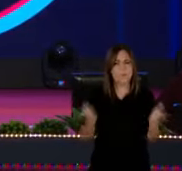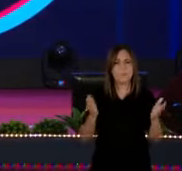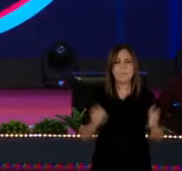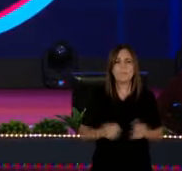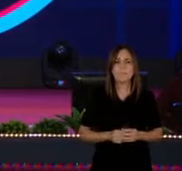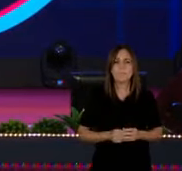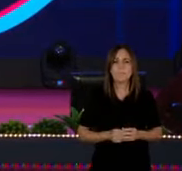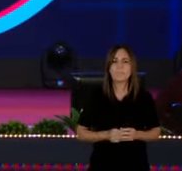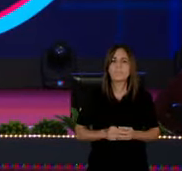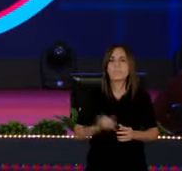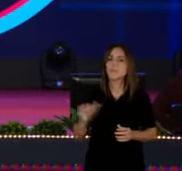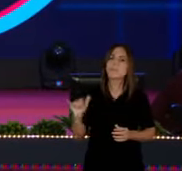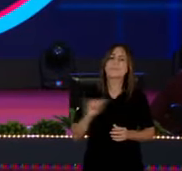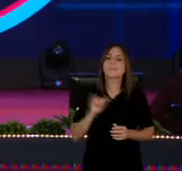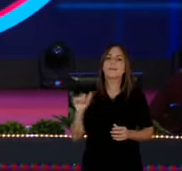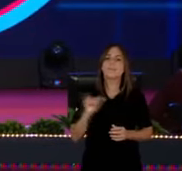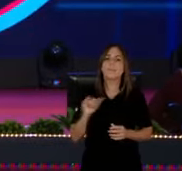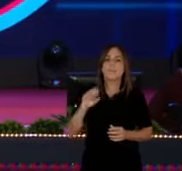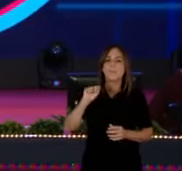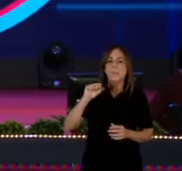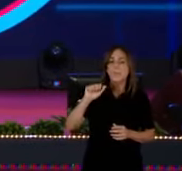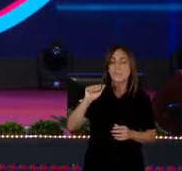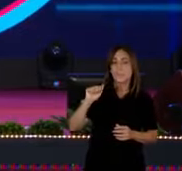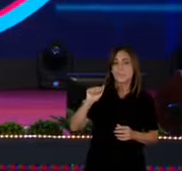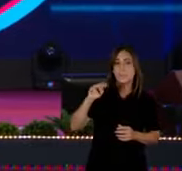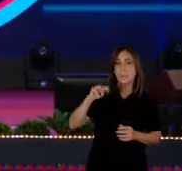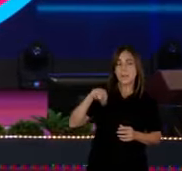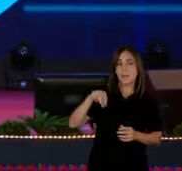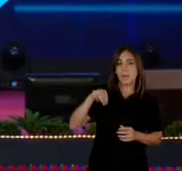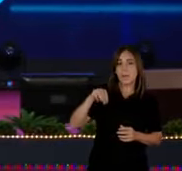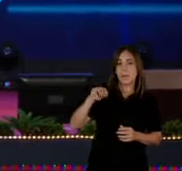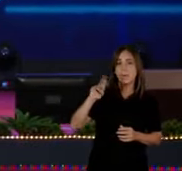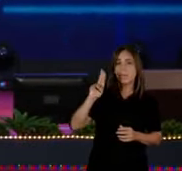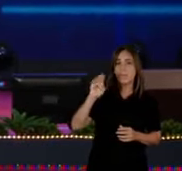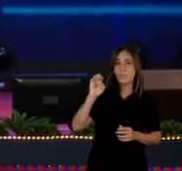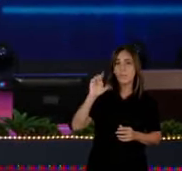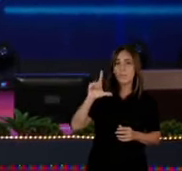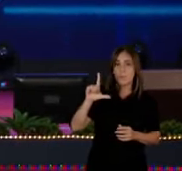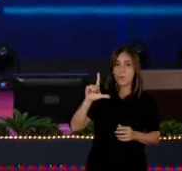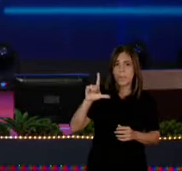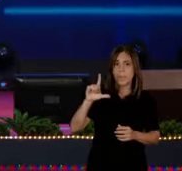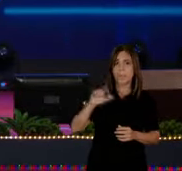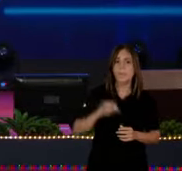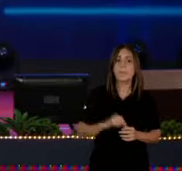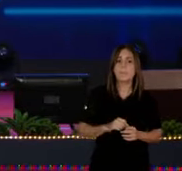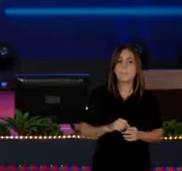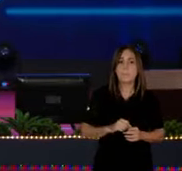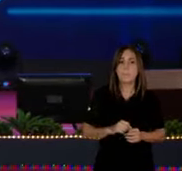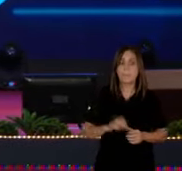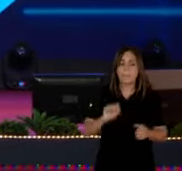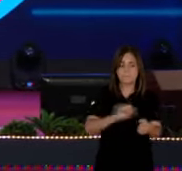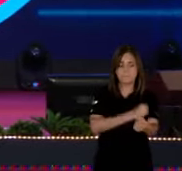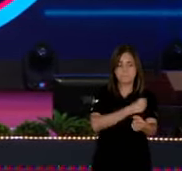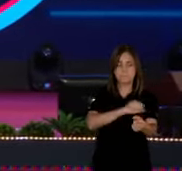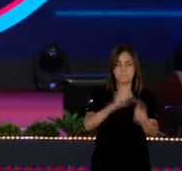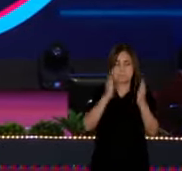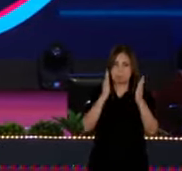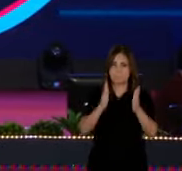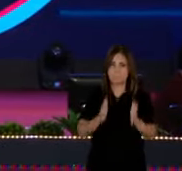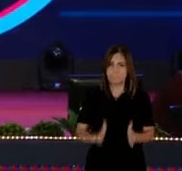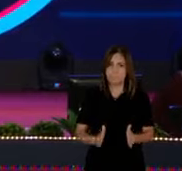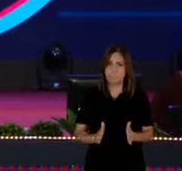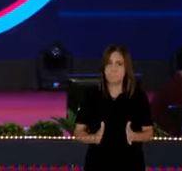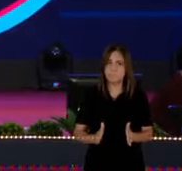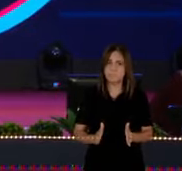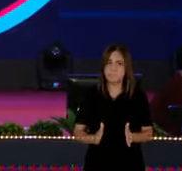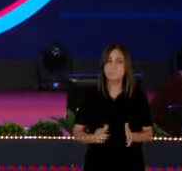Y también estará nuestro hermano Samuel Hernández. Samuel Hernández sigue siendo un hombre poderoso, de influencia, de gracia,